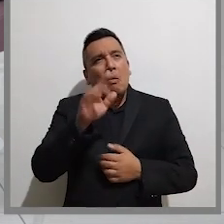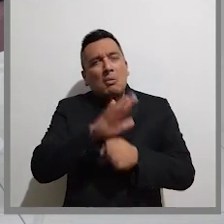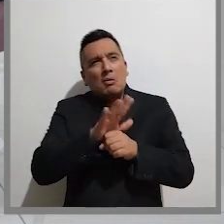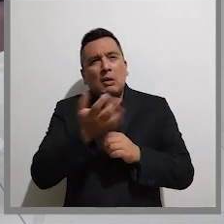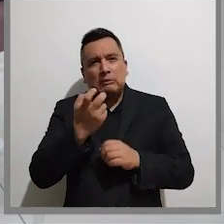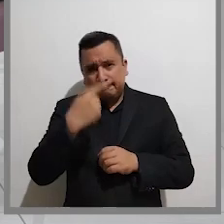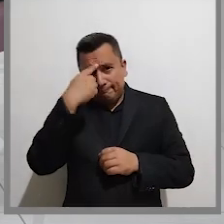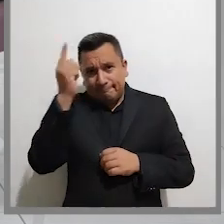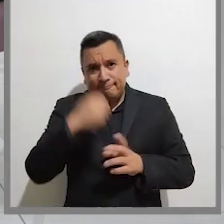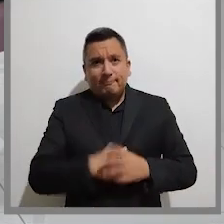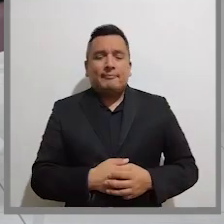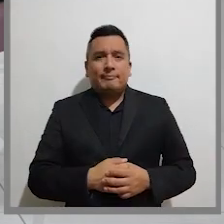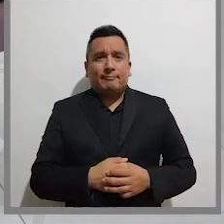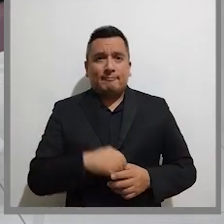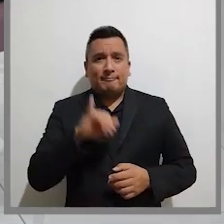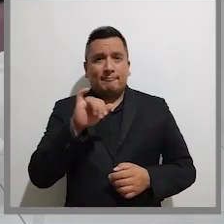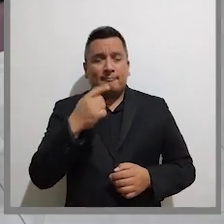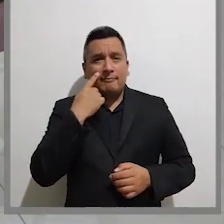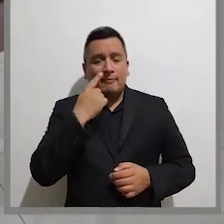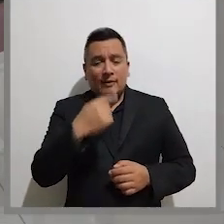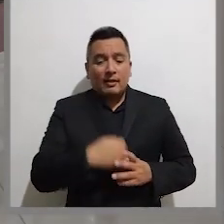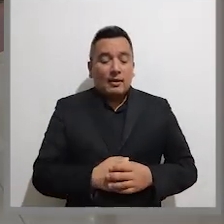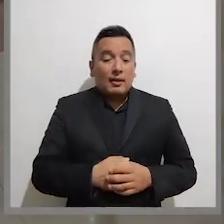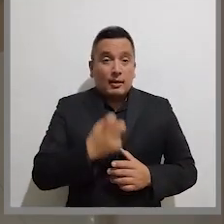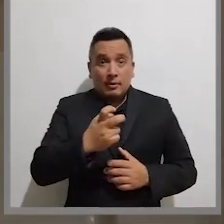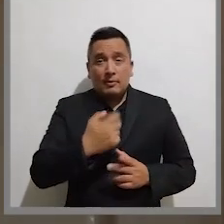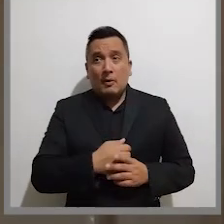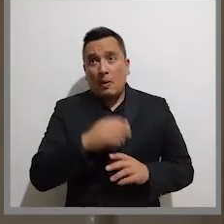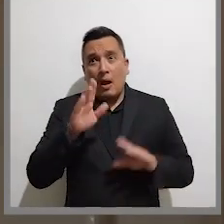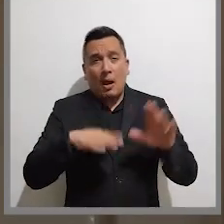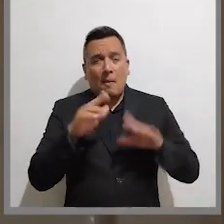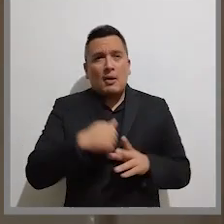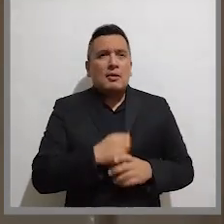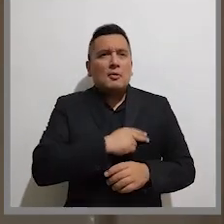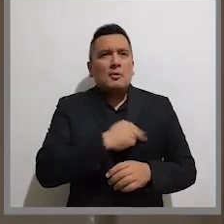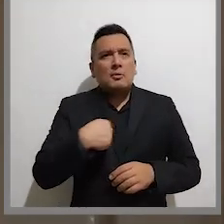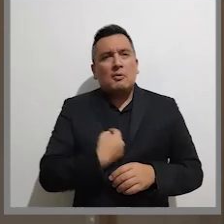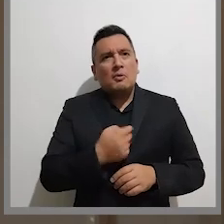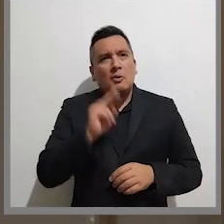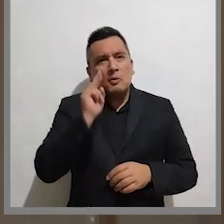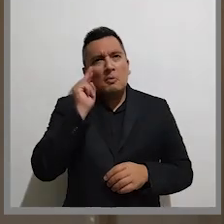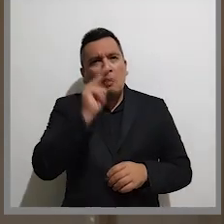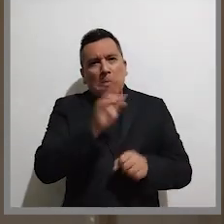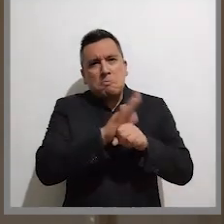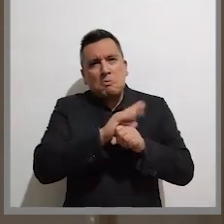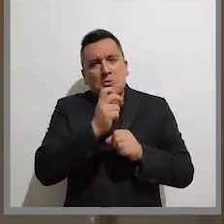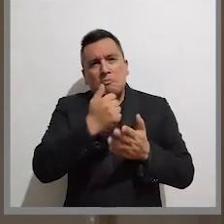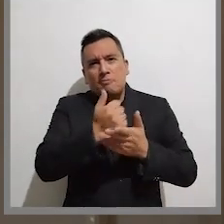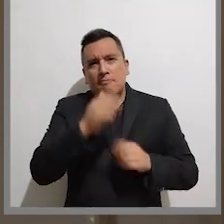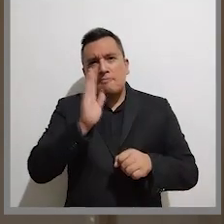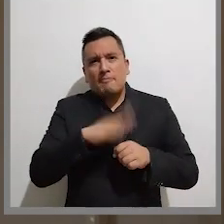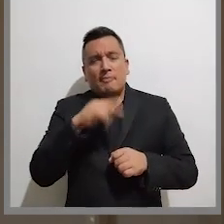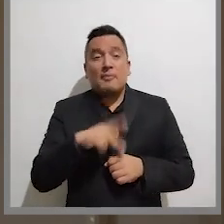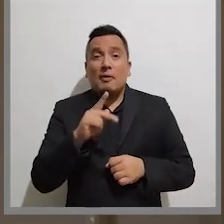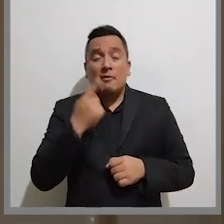serie. Exacto, nos ayuda a poder quedarnos a veces con más material de lo que estamos aprendiendo, pero luego